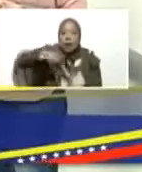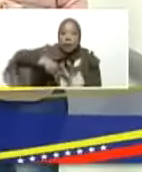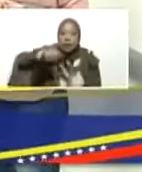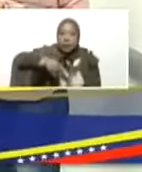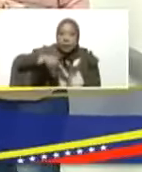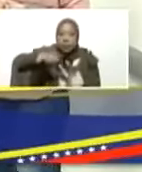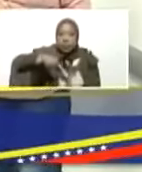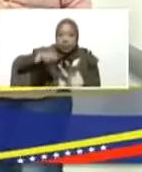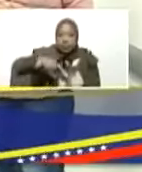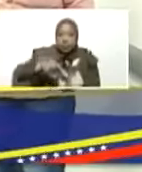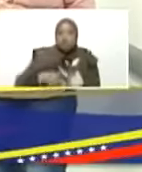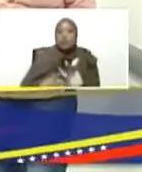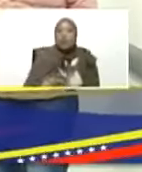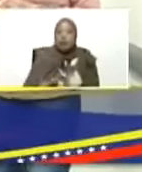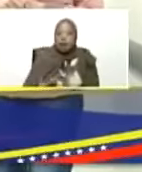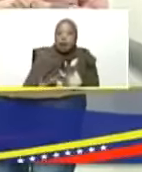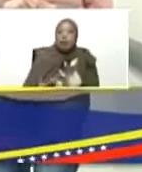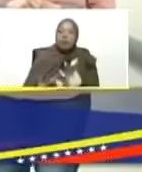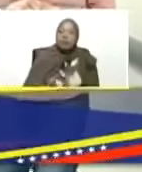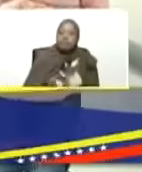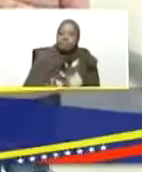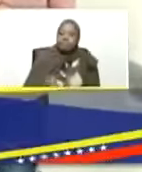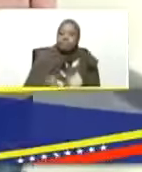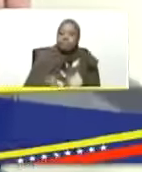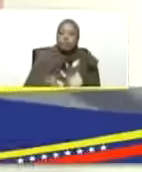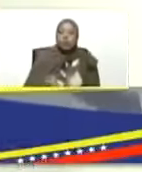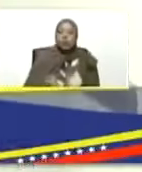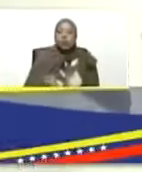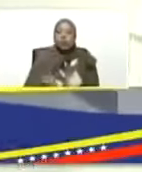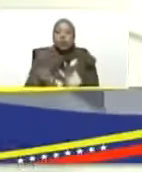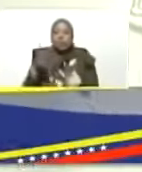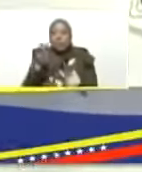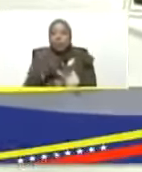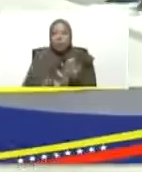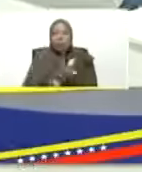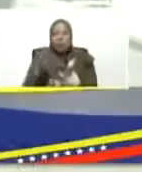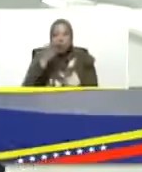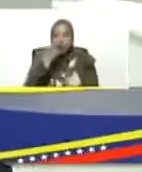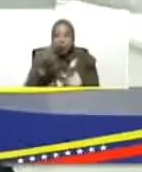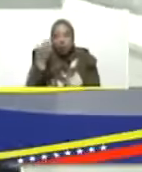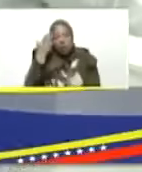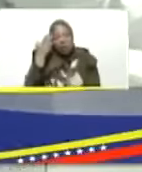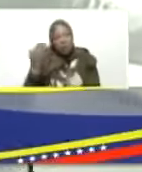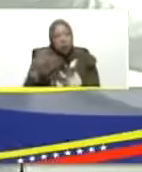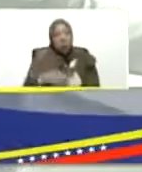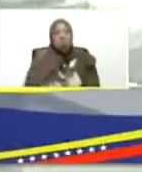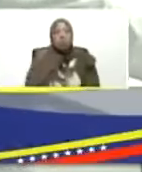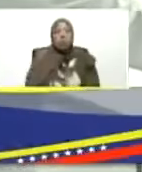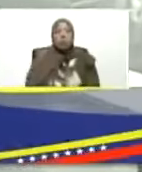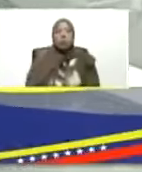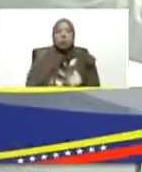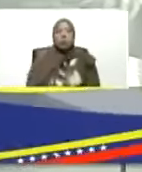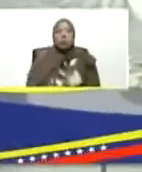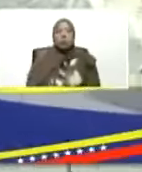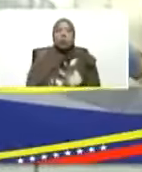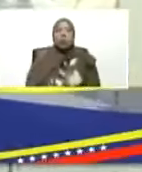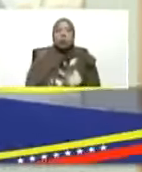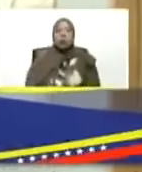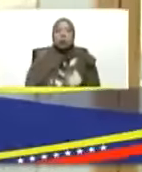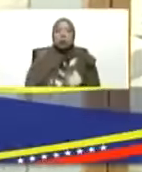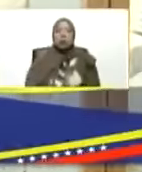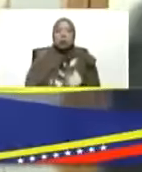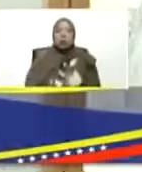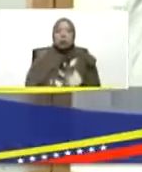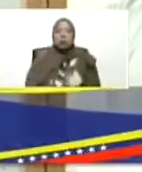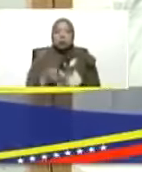Díaz para allá, hacia el norte. Bueno, sigamos el recorrido. Aquí vamos a saludar a Maritza Sánchez y a